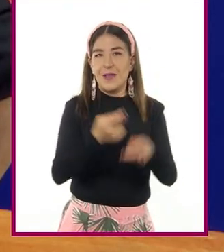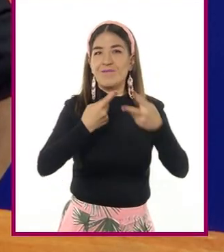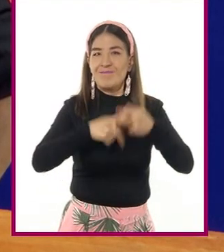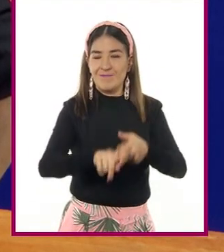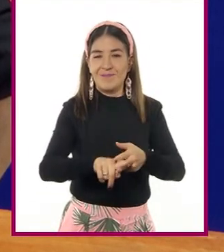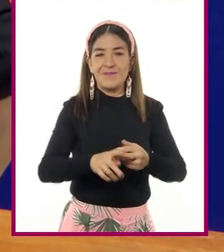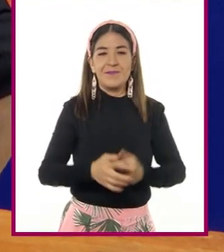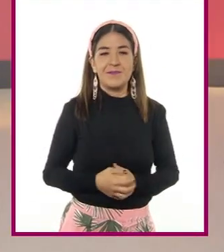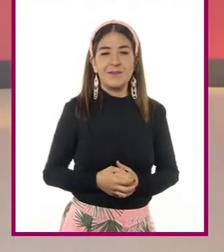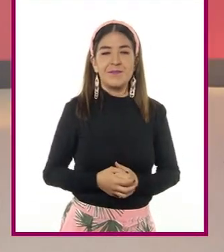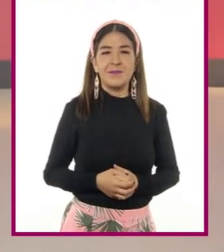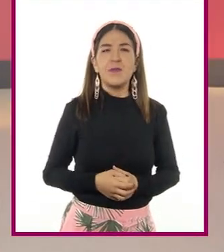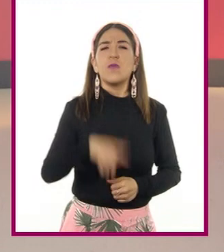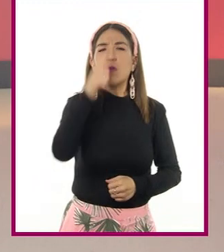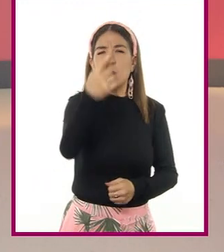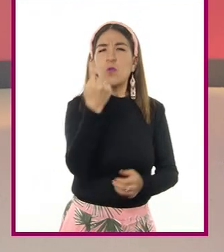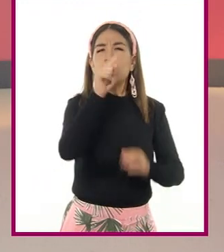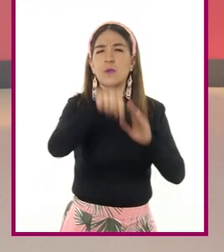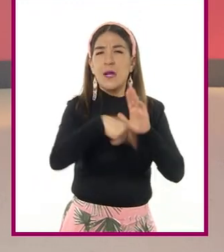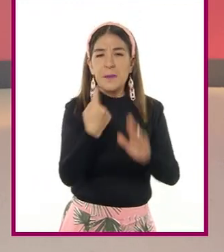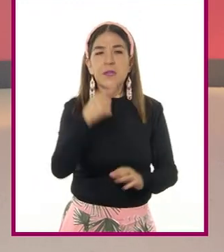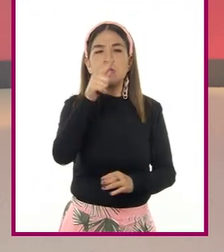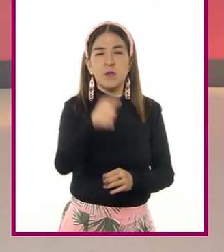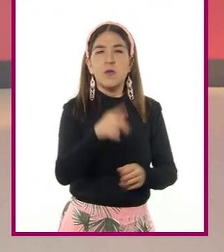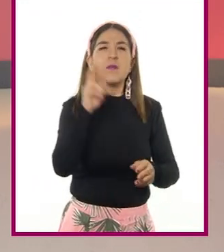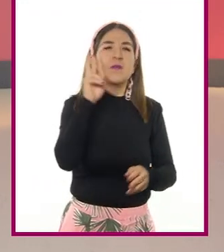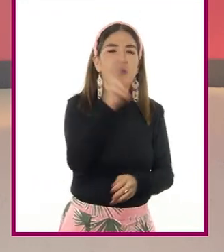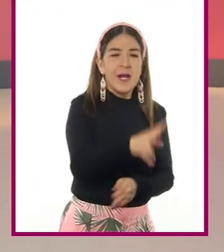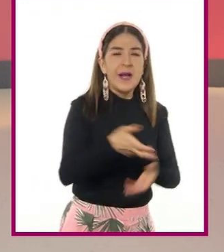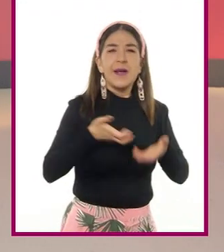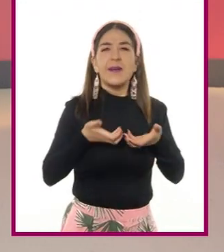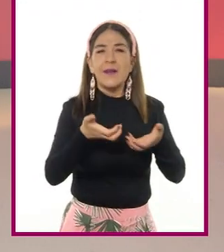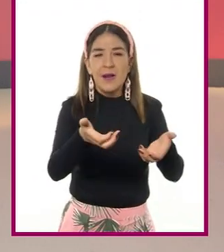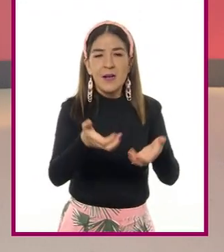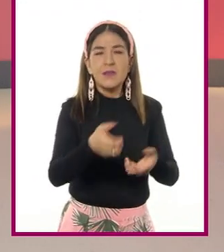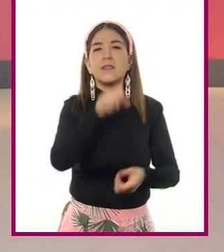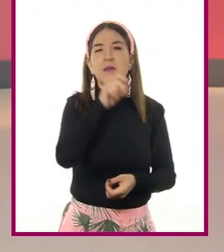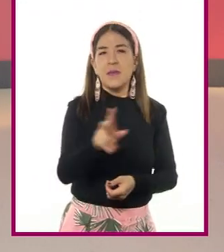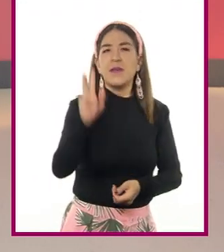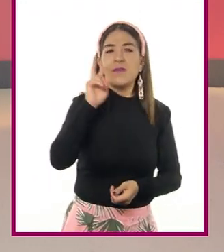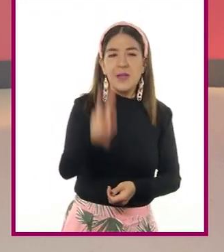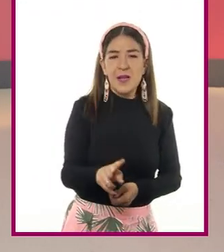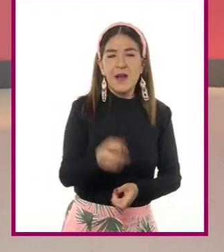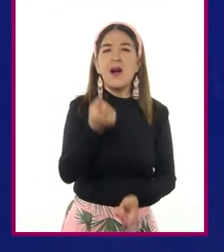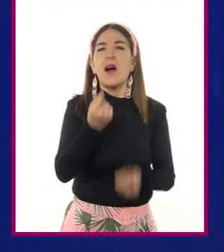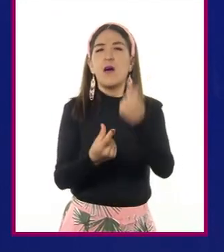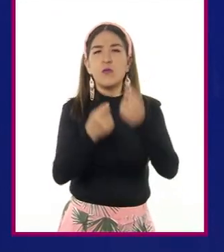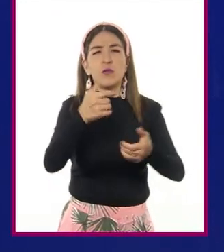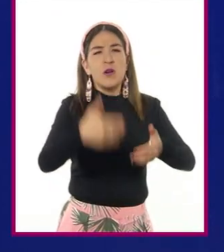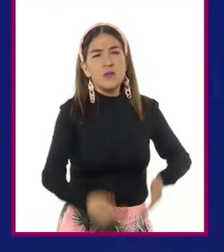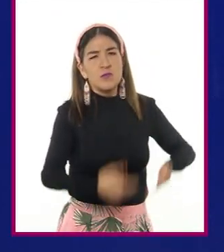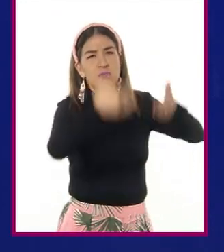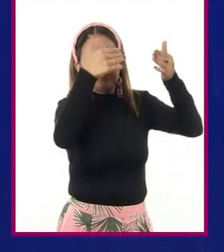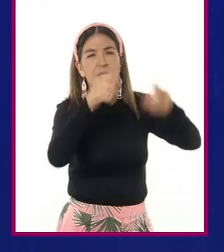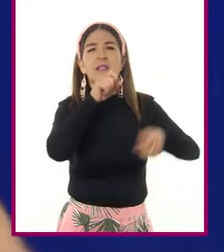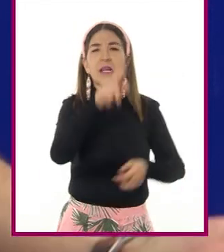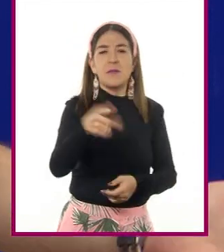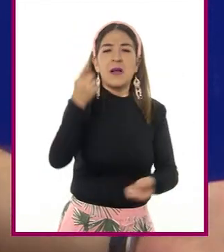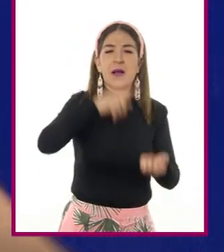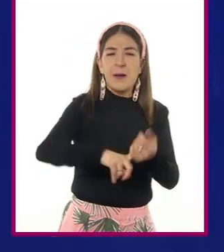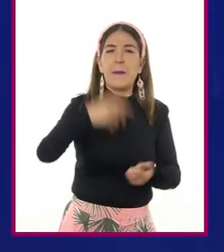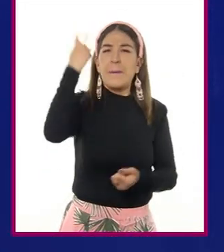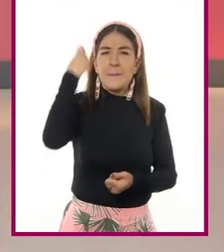comenzar. ¿Alguna vez han caminado por alguna calle y han visto algunos murales o han viajado